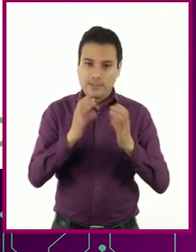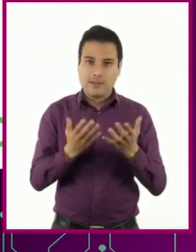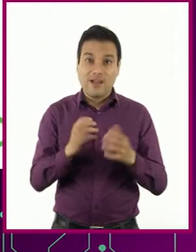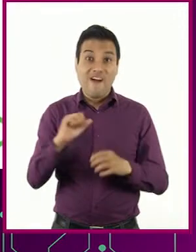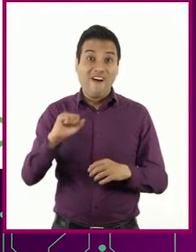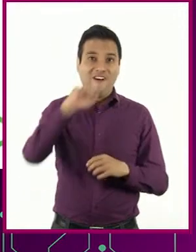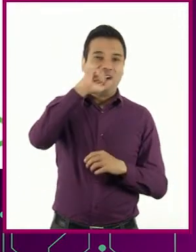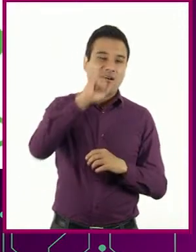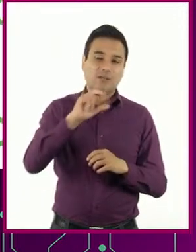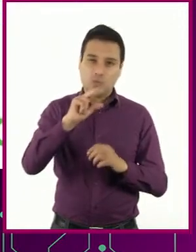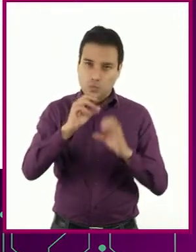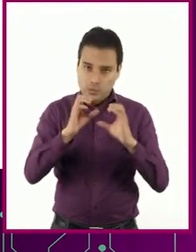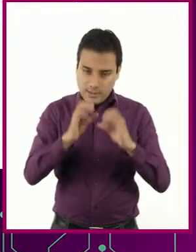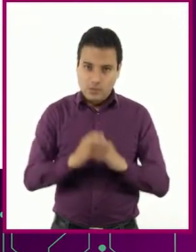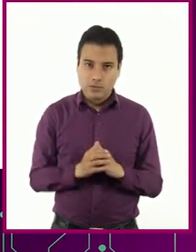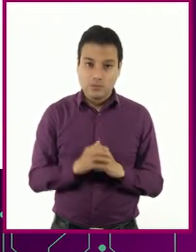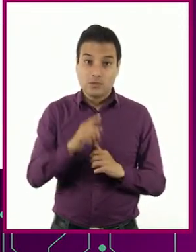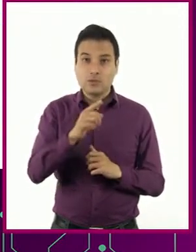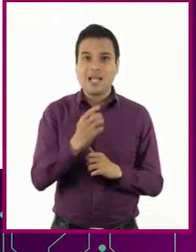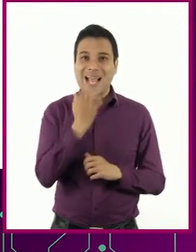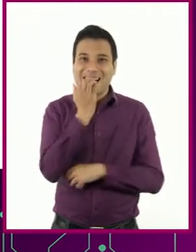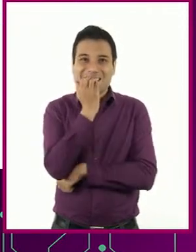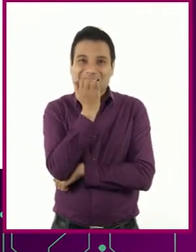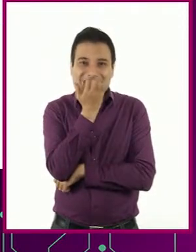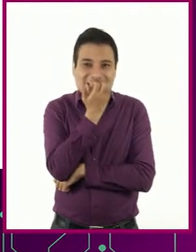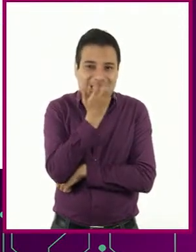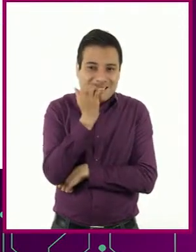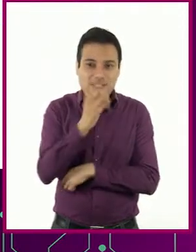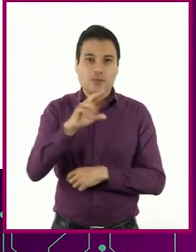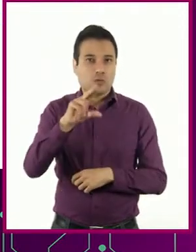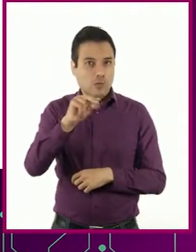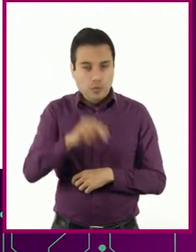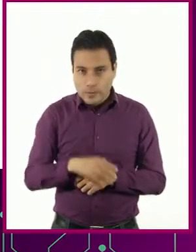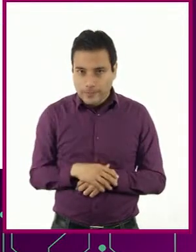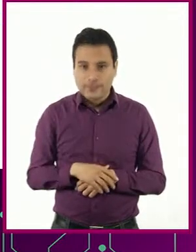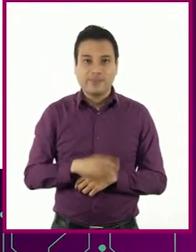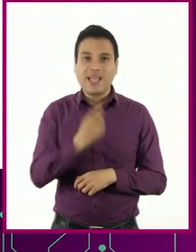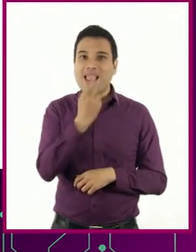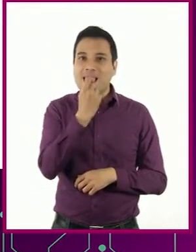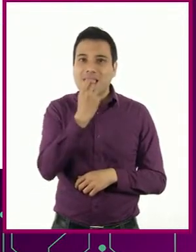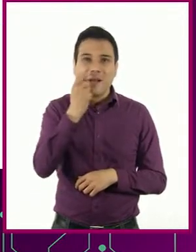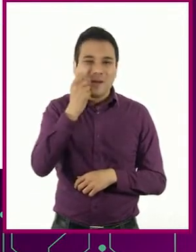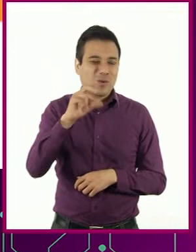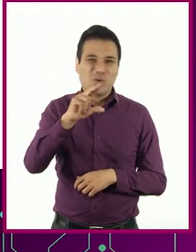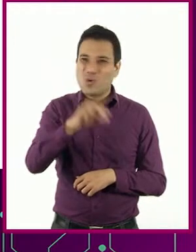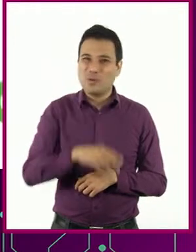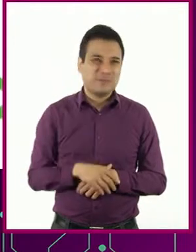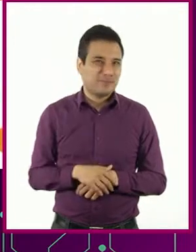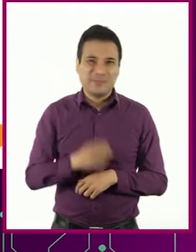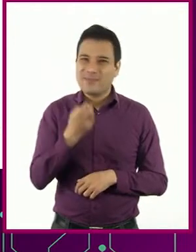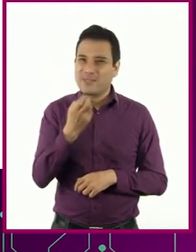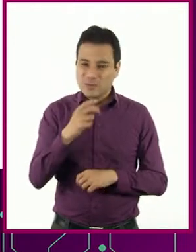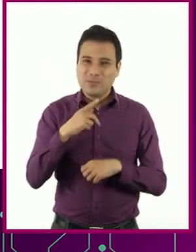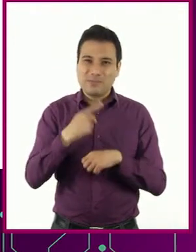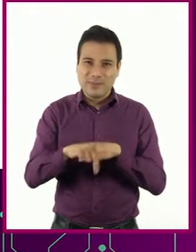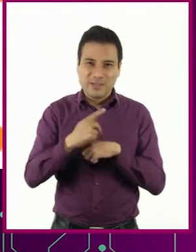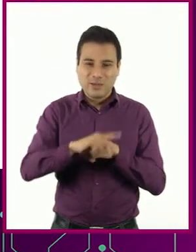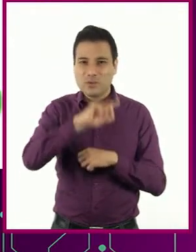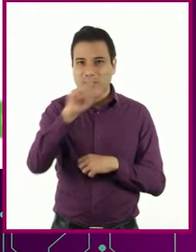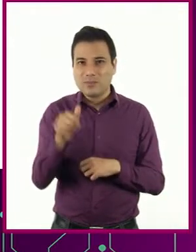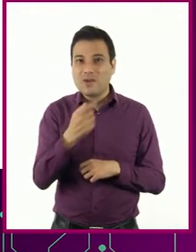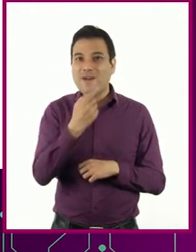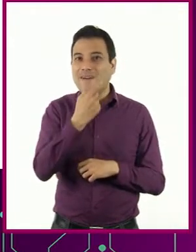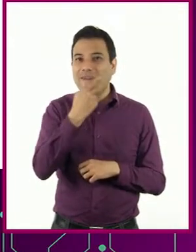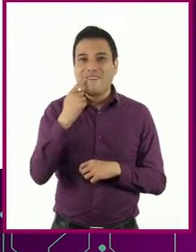y accidentes. Se sugiere no te muerdas las uñas ni te hagas piercings en los labios, lengua o dientes, ya que causan complicaciones como lesiones en el